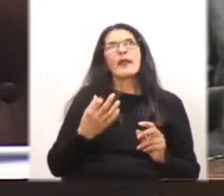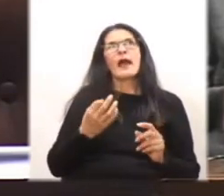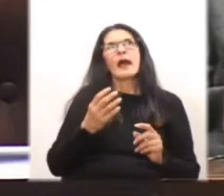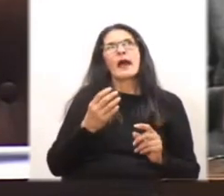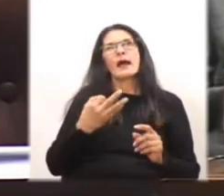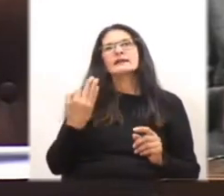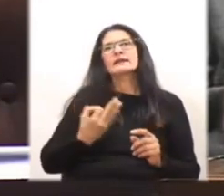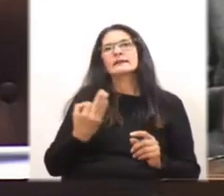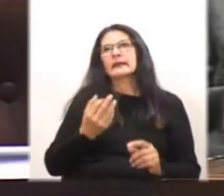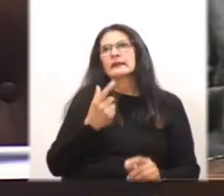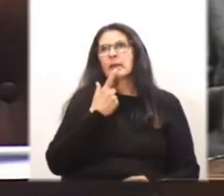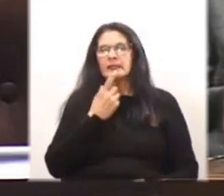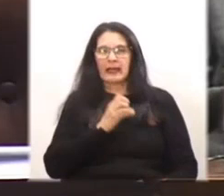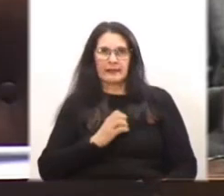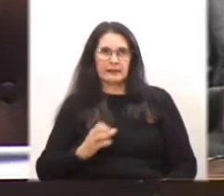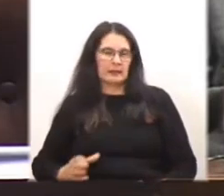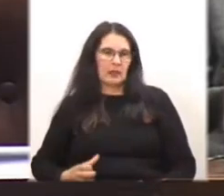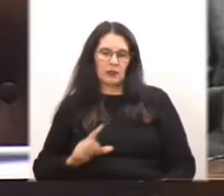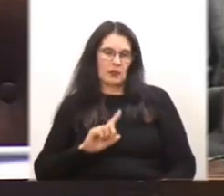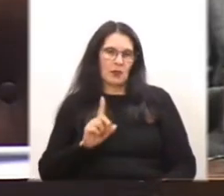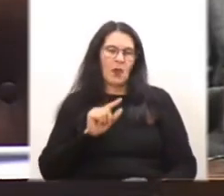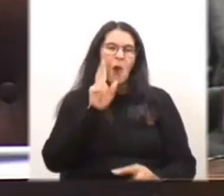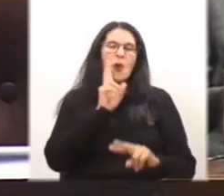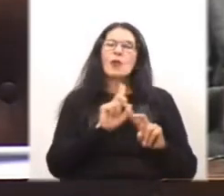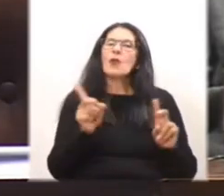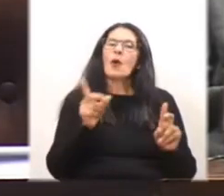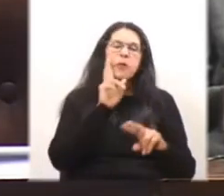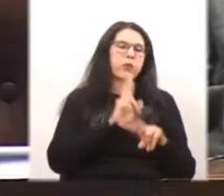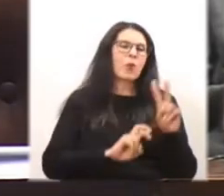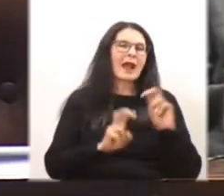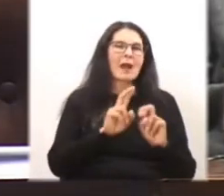de Estado. No buscamos